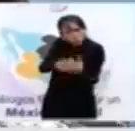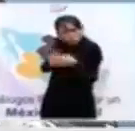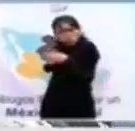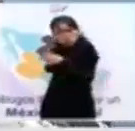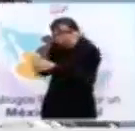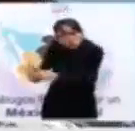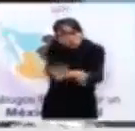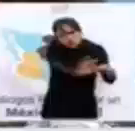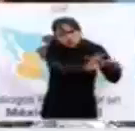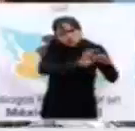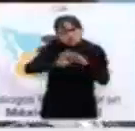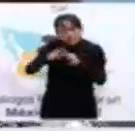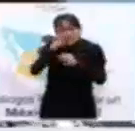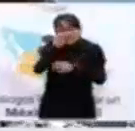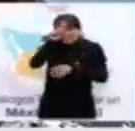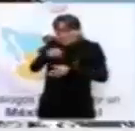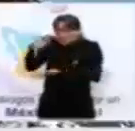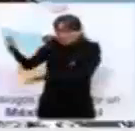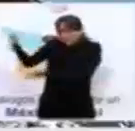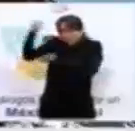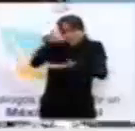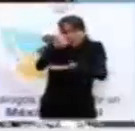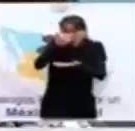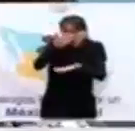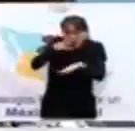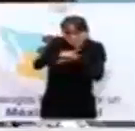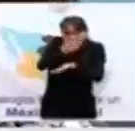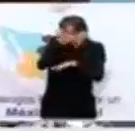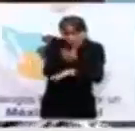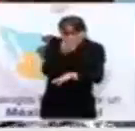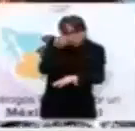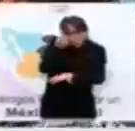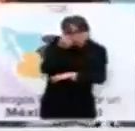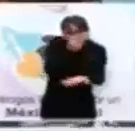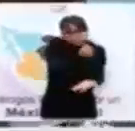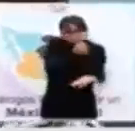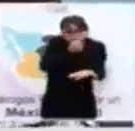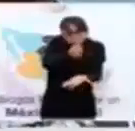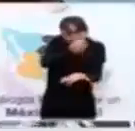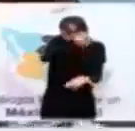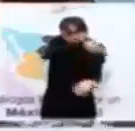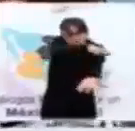financiamiento, que este presupuesto de los territorios productivos,